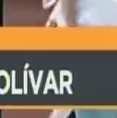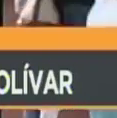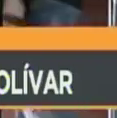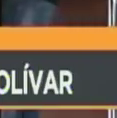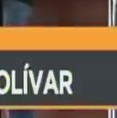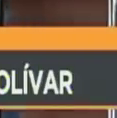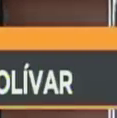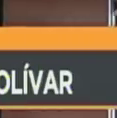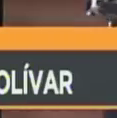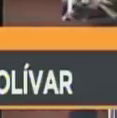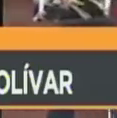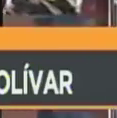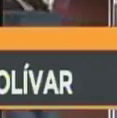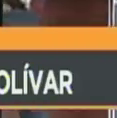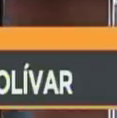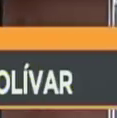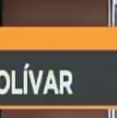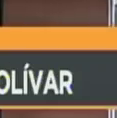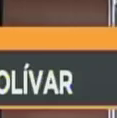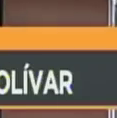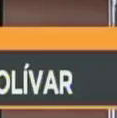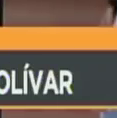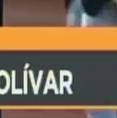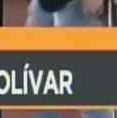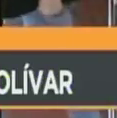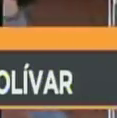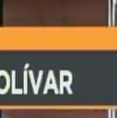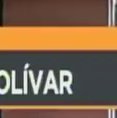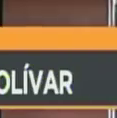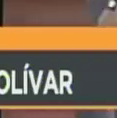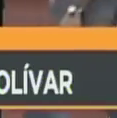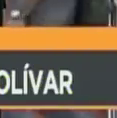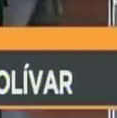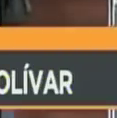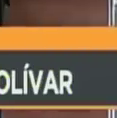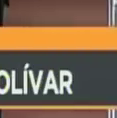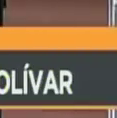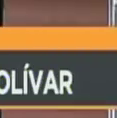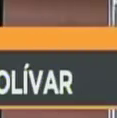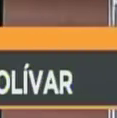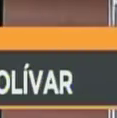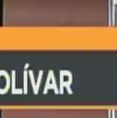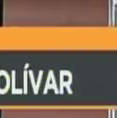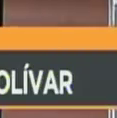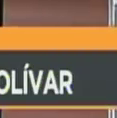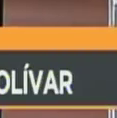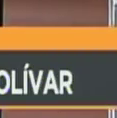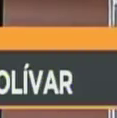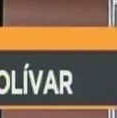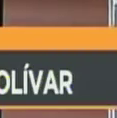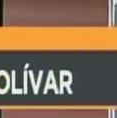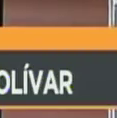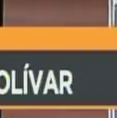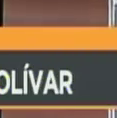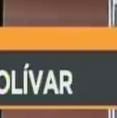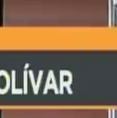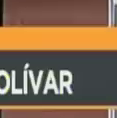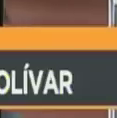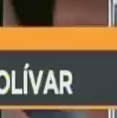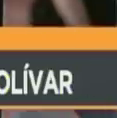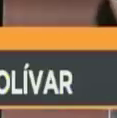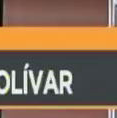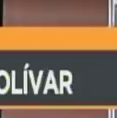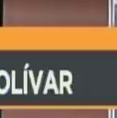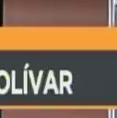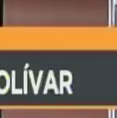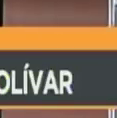cubran los eventos de los candidatos de la oposición venezolana. No solamente desmentimos categóricamente, sino